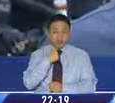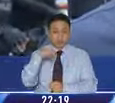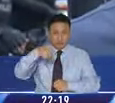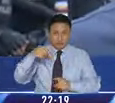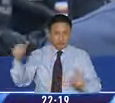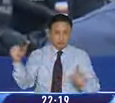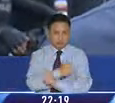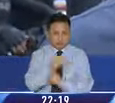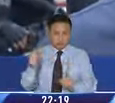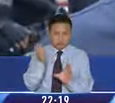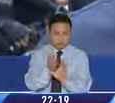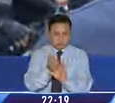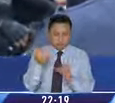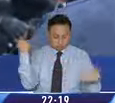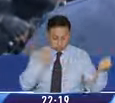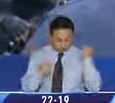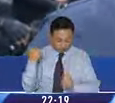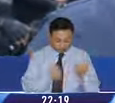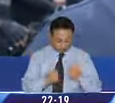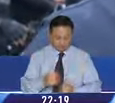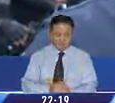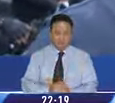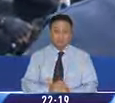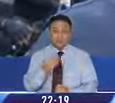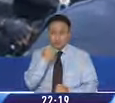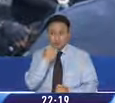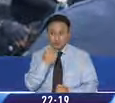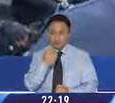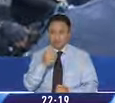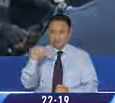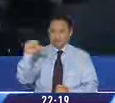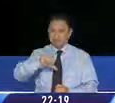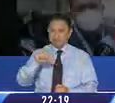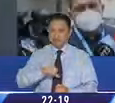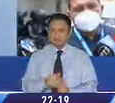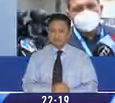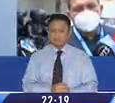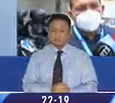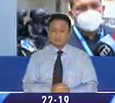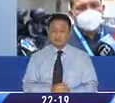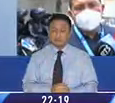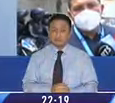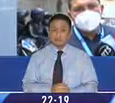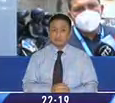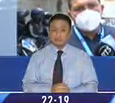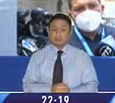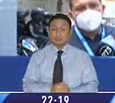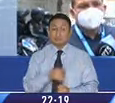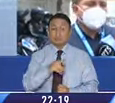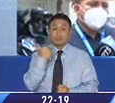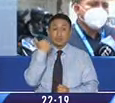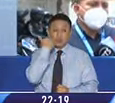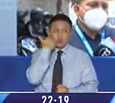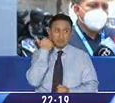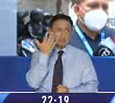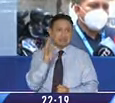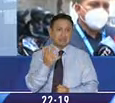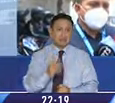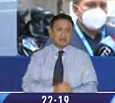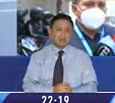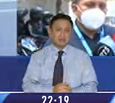tanto psicológico como físico. No los alimentaban adecuadamente, no tenían todas las comodidades ni